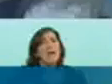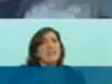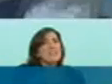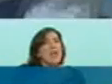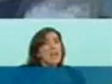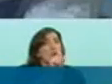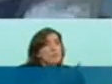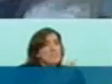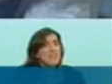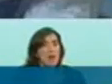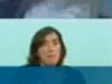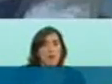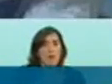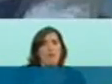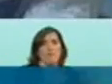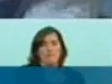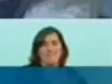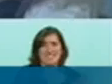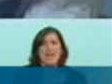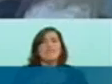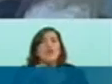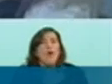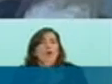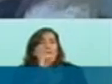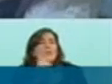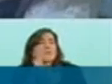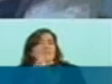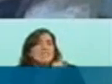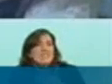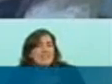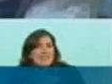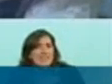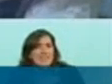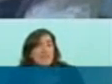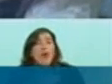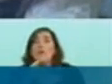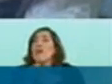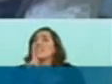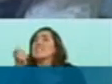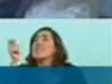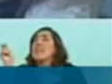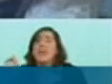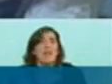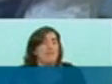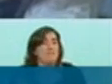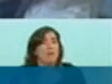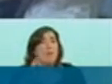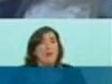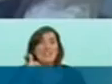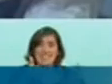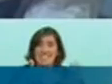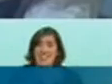terreno propio. Y quiero decirles un secretito, un secretito. No voy a decir quiénes, pero de los 6 que